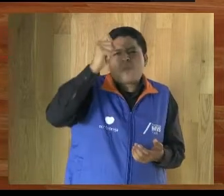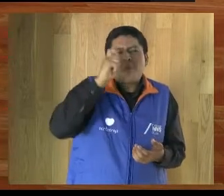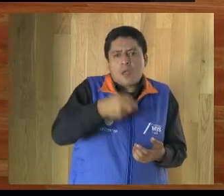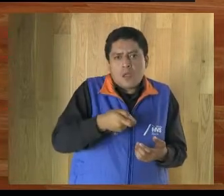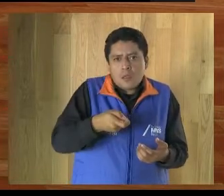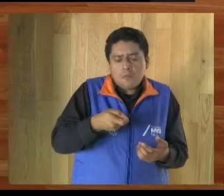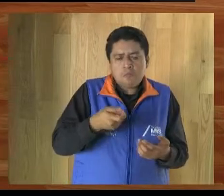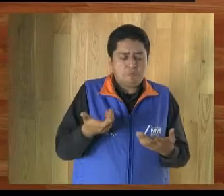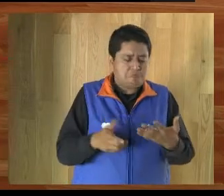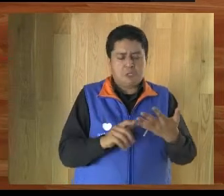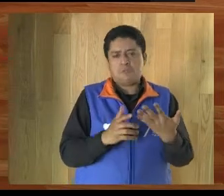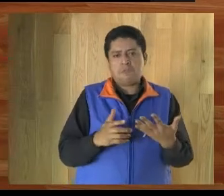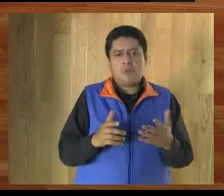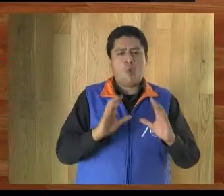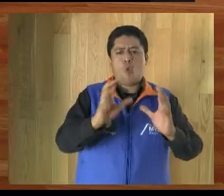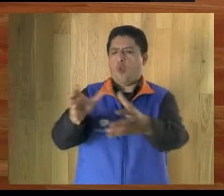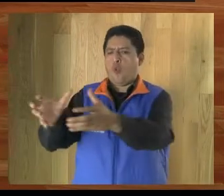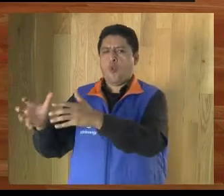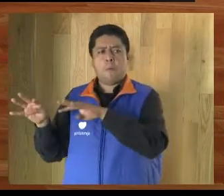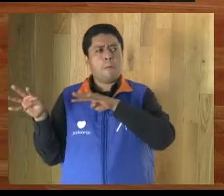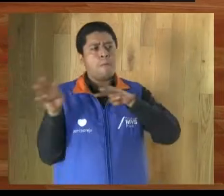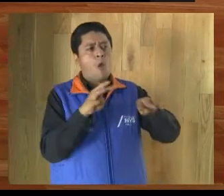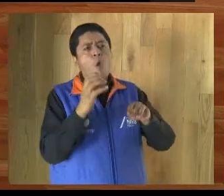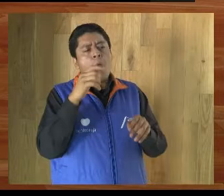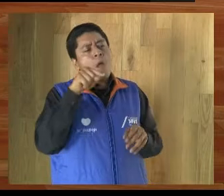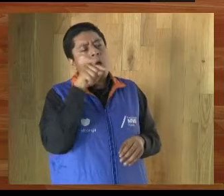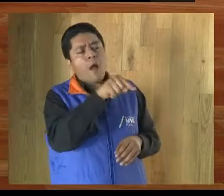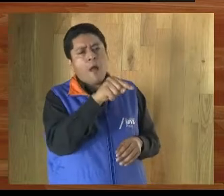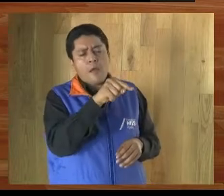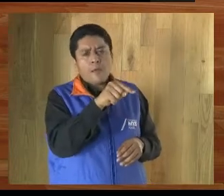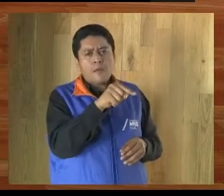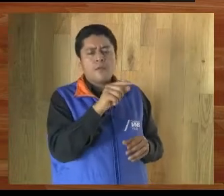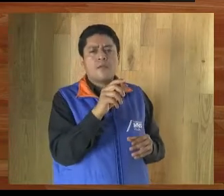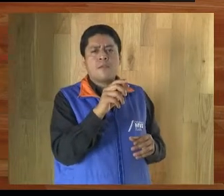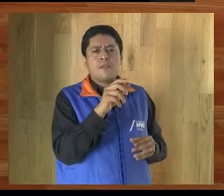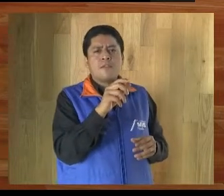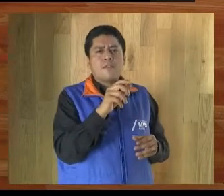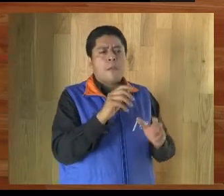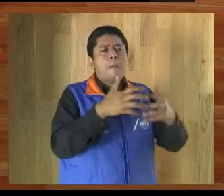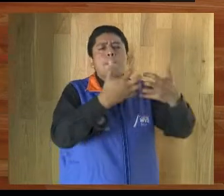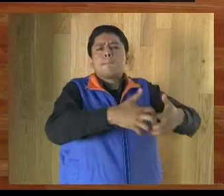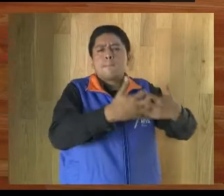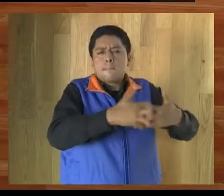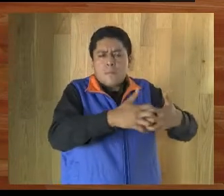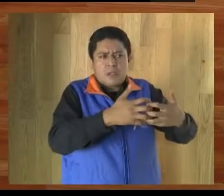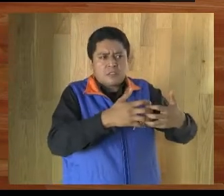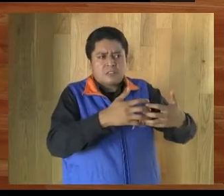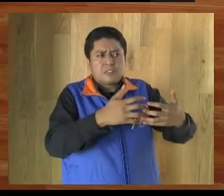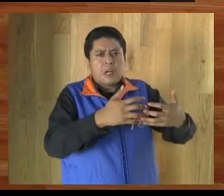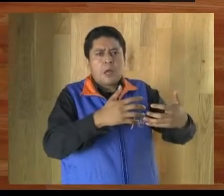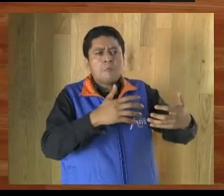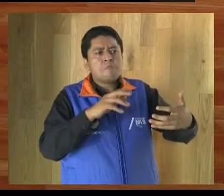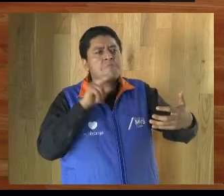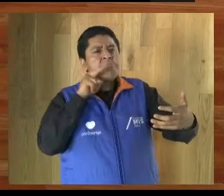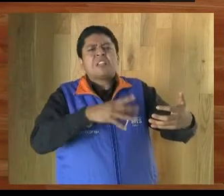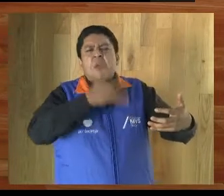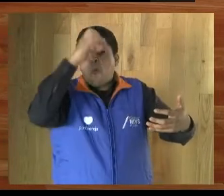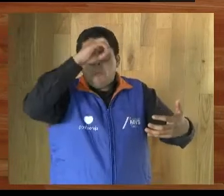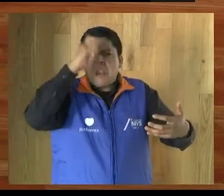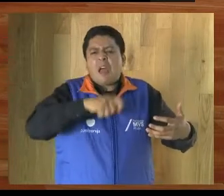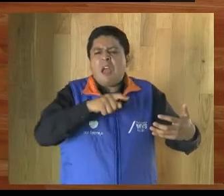empresa diversos grupos de interés. No solo uno, sino diversos grupos de interés. Mis clientes, mis